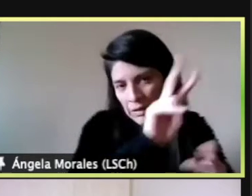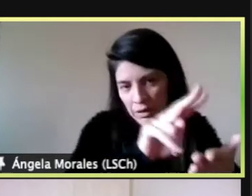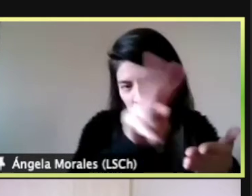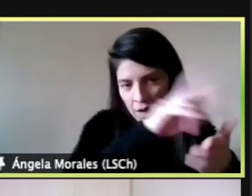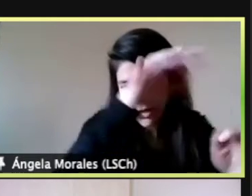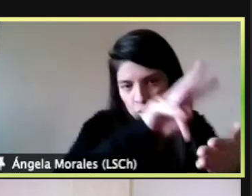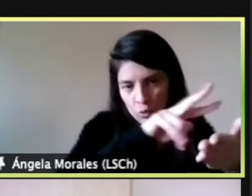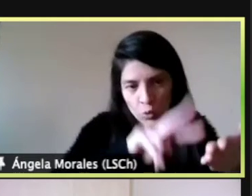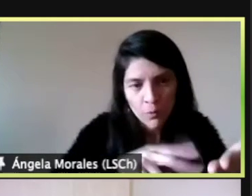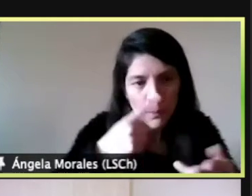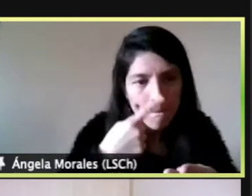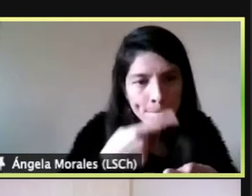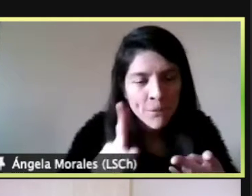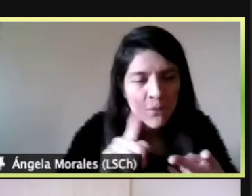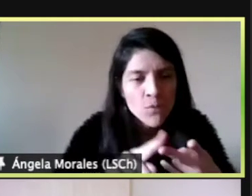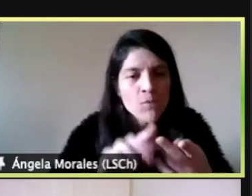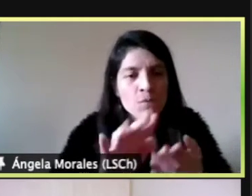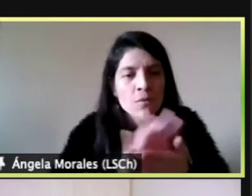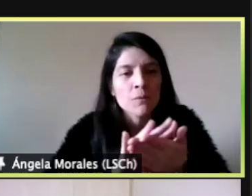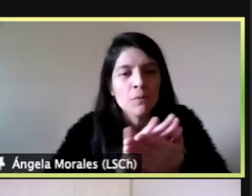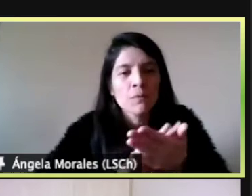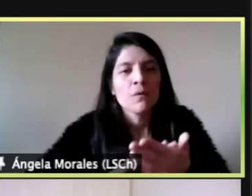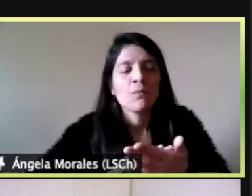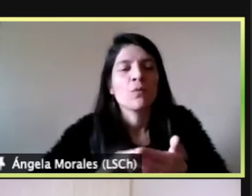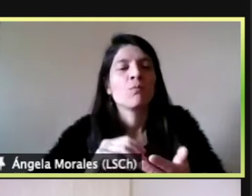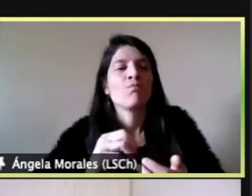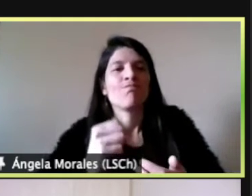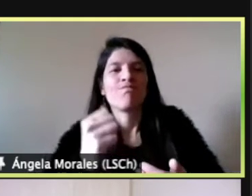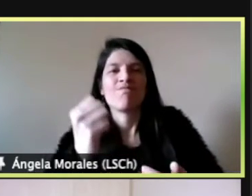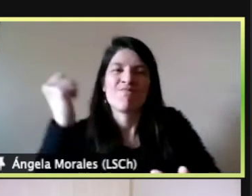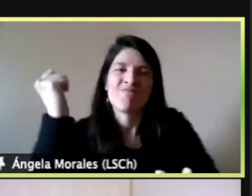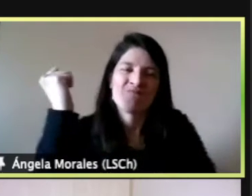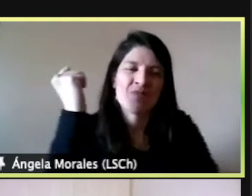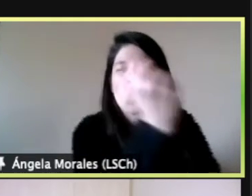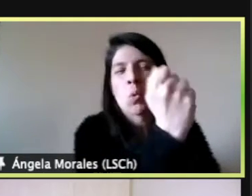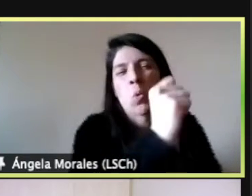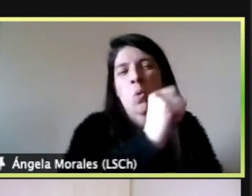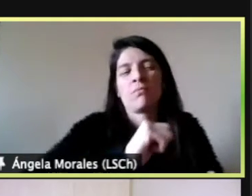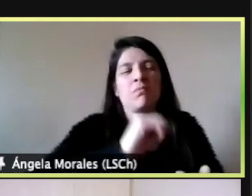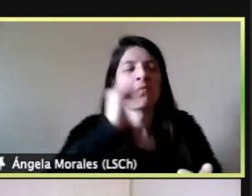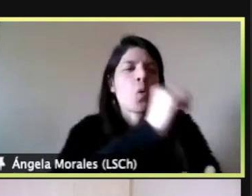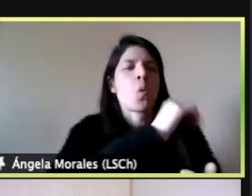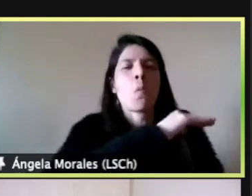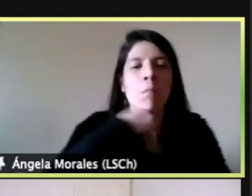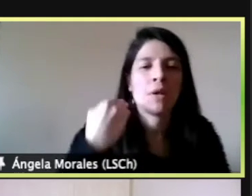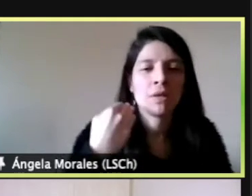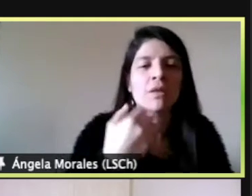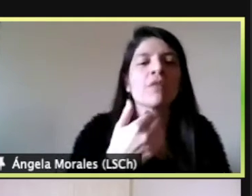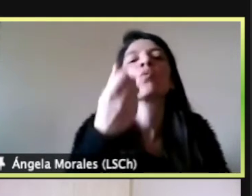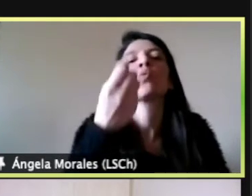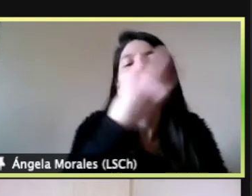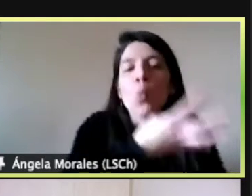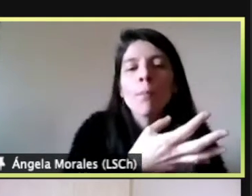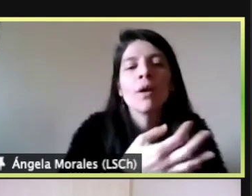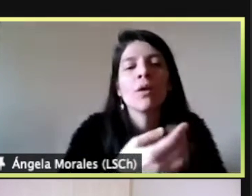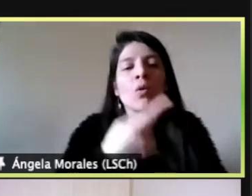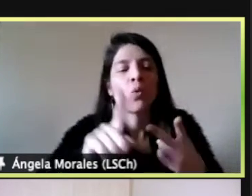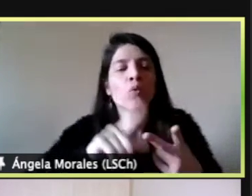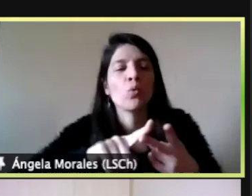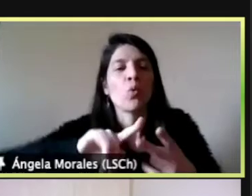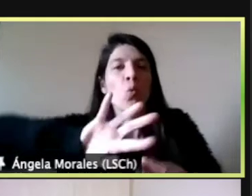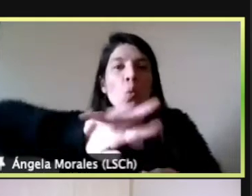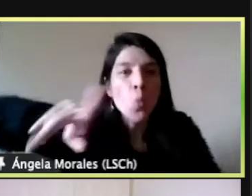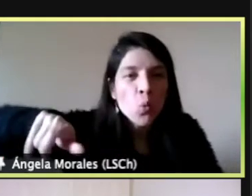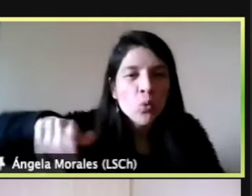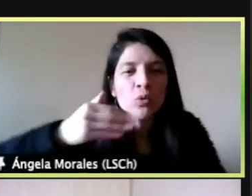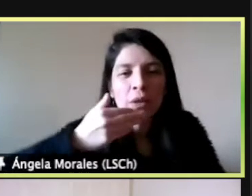homicidios va a ser un número. Aquí basta con que sea general. Hurtos también. De hecho, todos hacia el lado